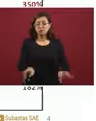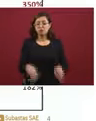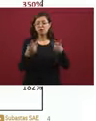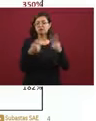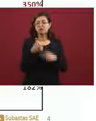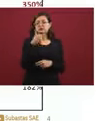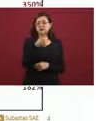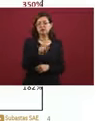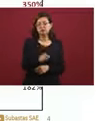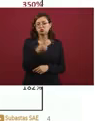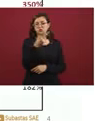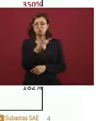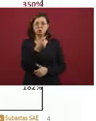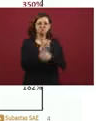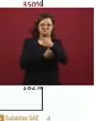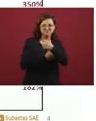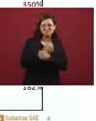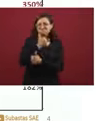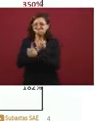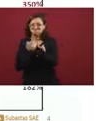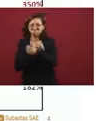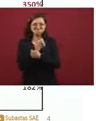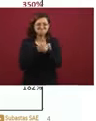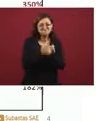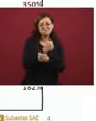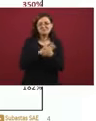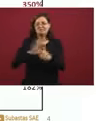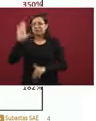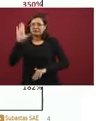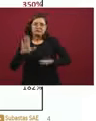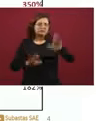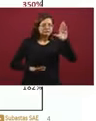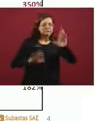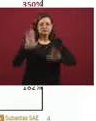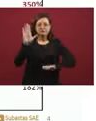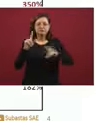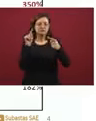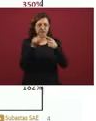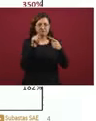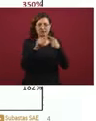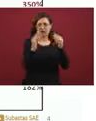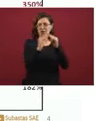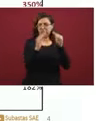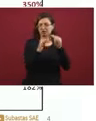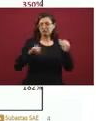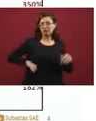6.2. Hubo una puja muy interesante en esta y en otro bien que les voy a presentar,